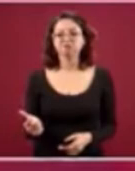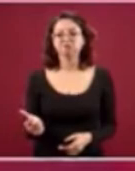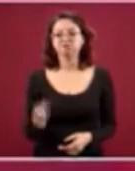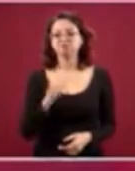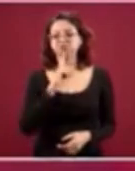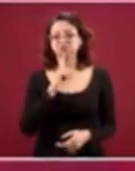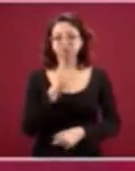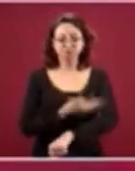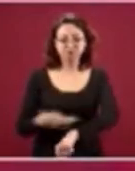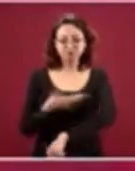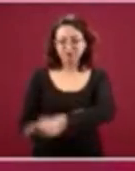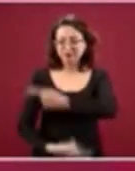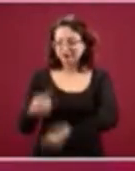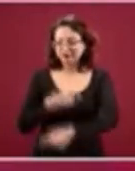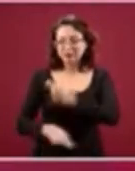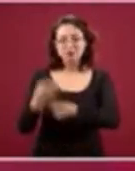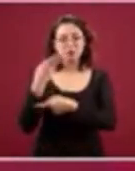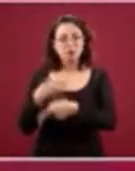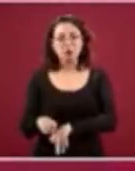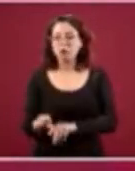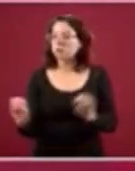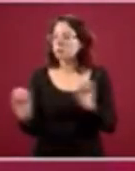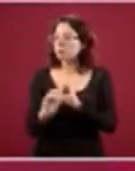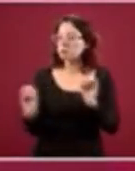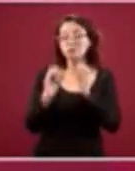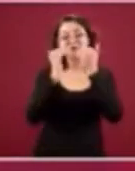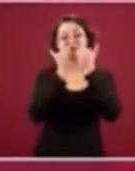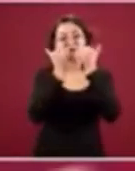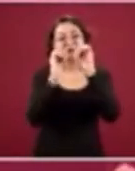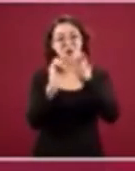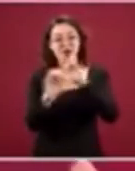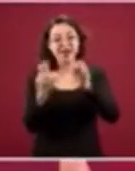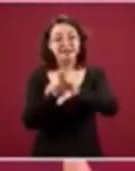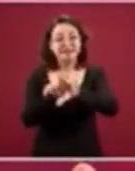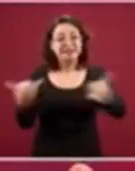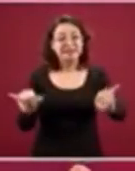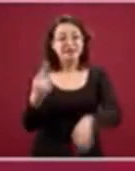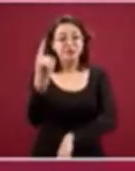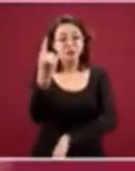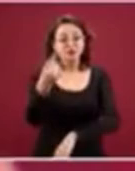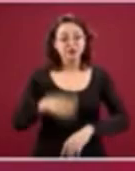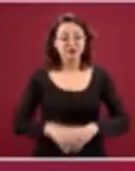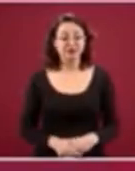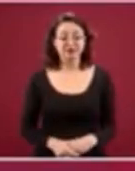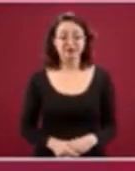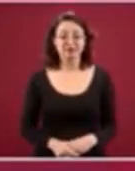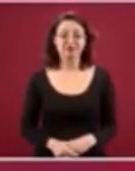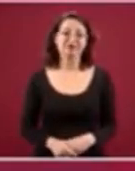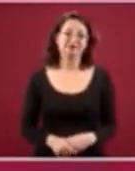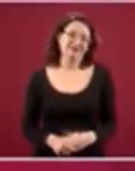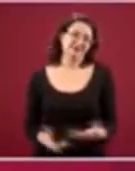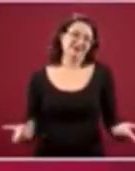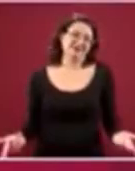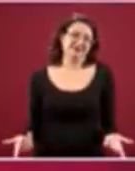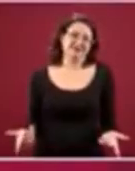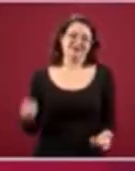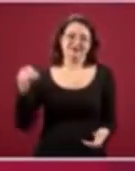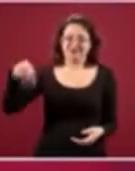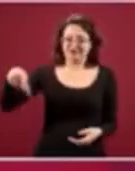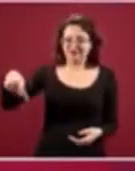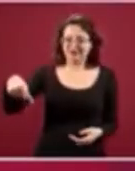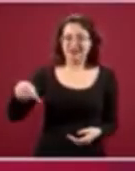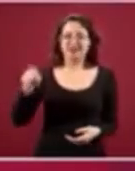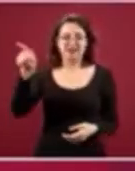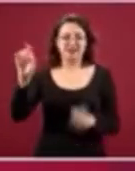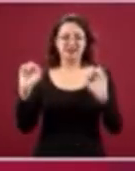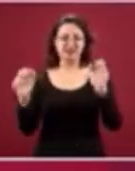algún trámite, porque no hay ninguna sucursal bancaria y es cabecera municipal, Amatán,